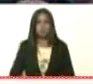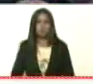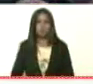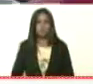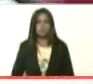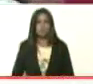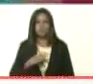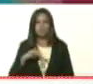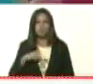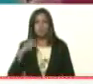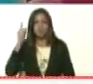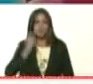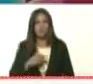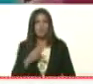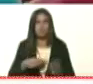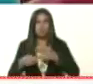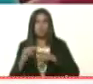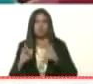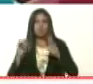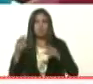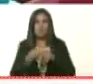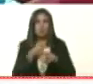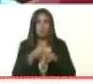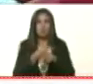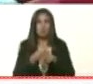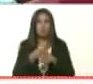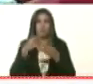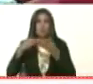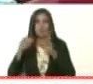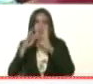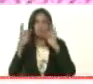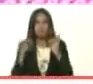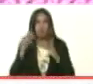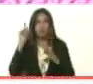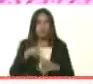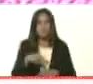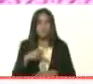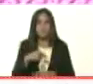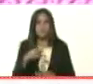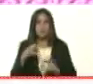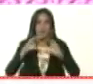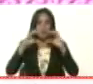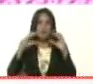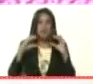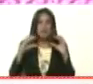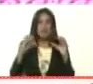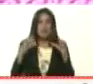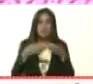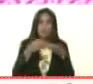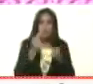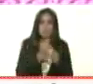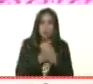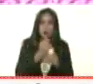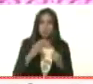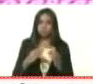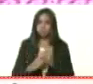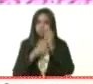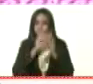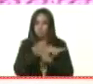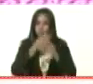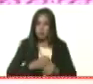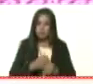Y nosotros debemos construir desde el gobierno los instrumentos para que la clase obrera tenga el poder en sus manos.